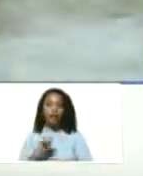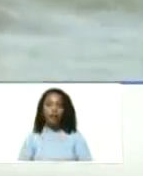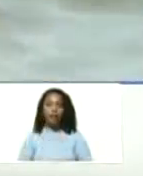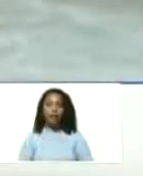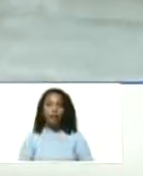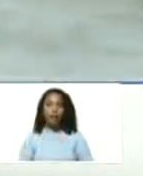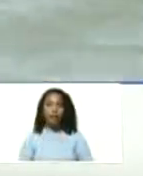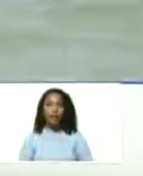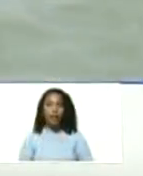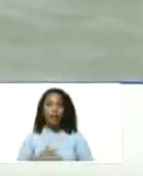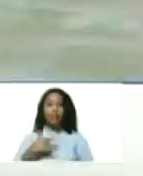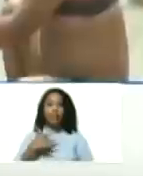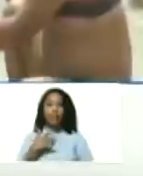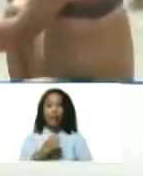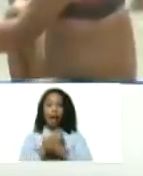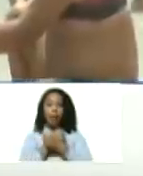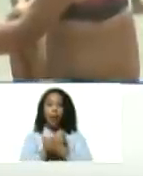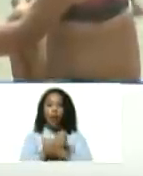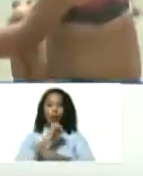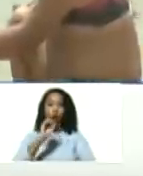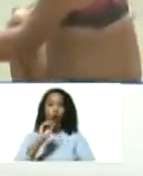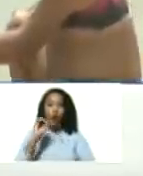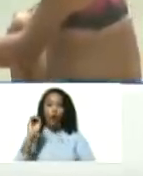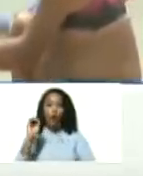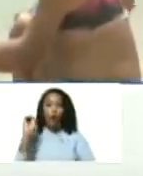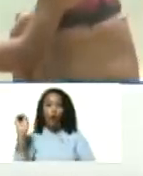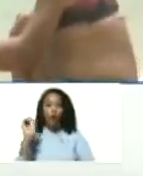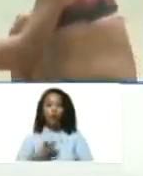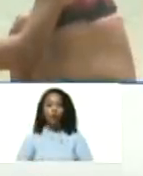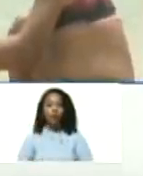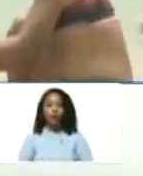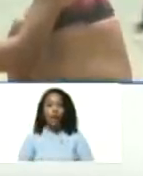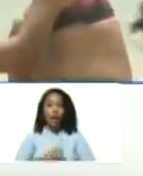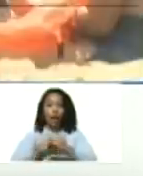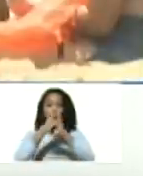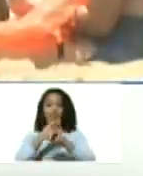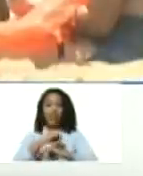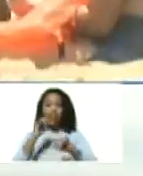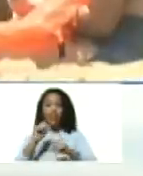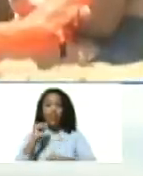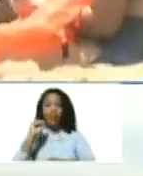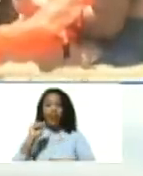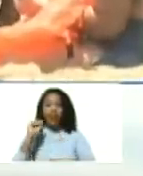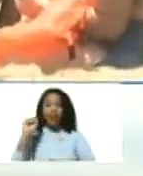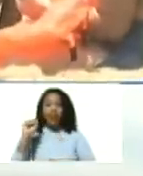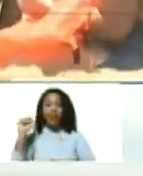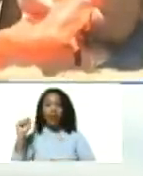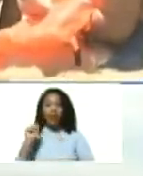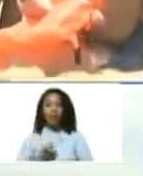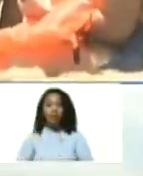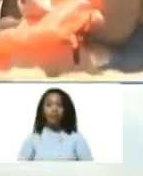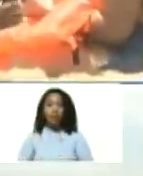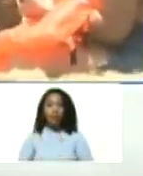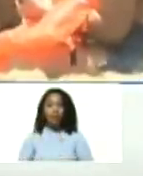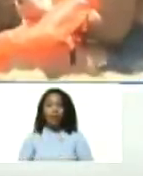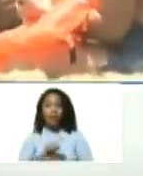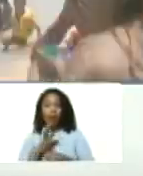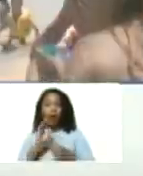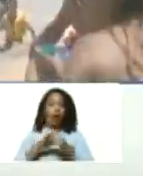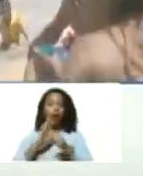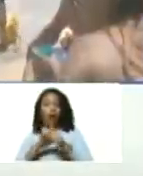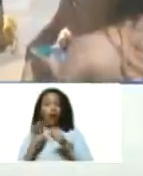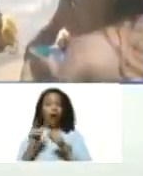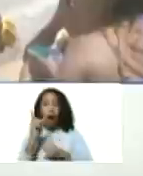de sentir amor la felicidad canta basando